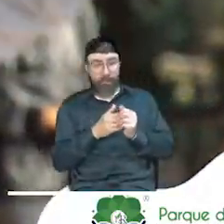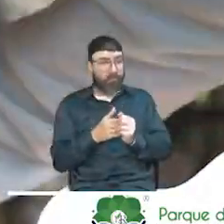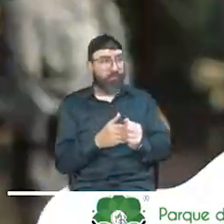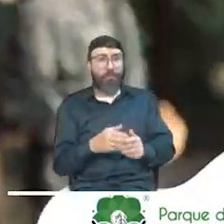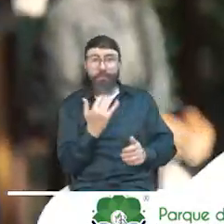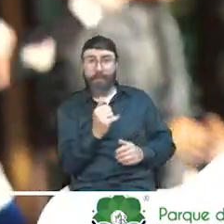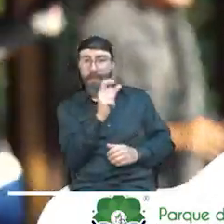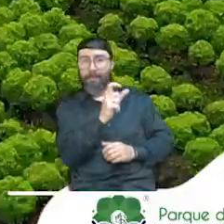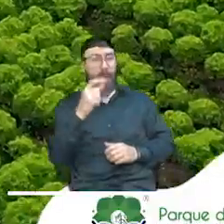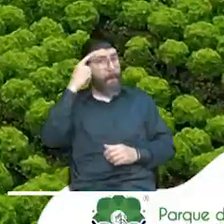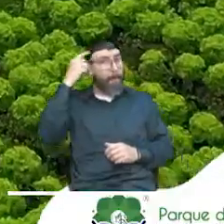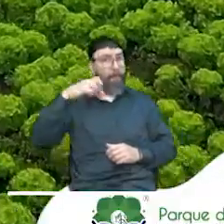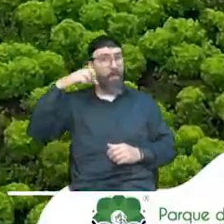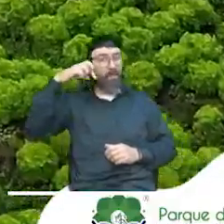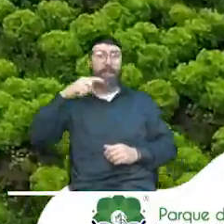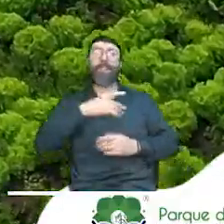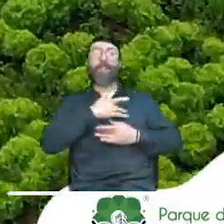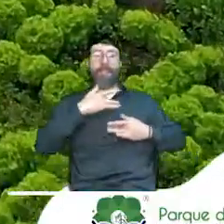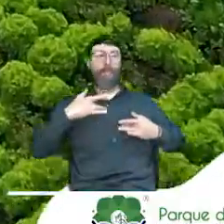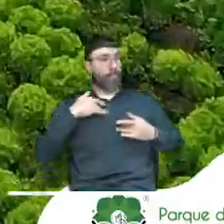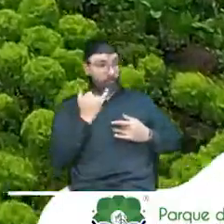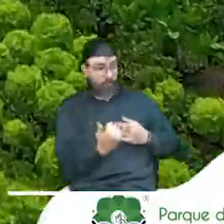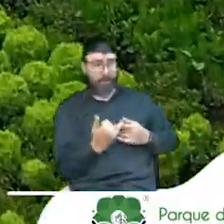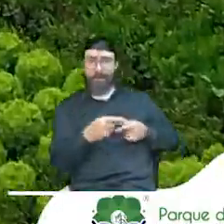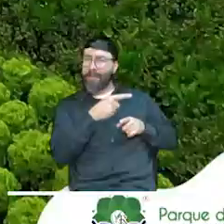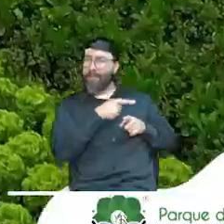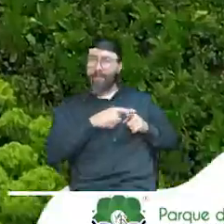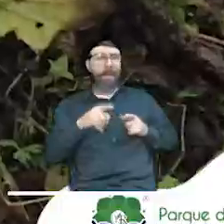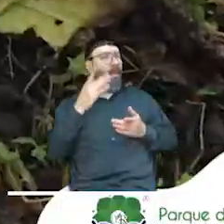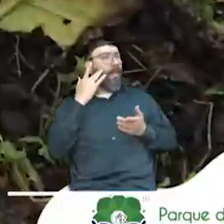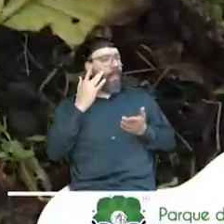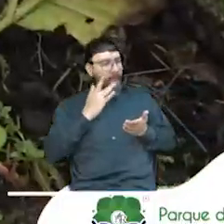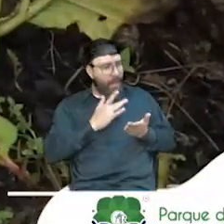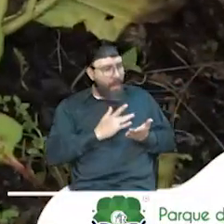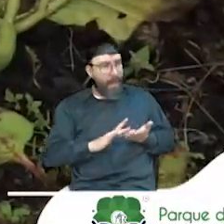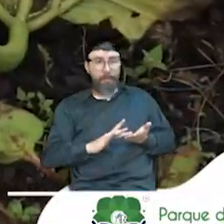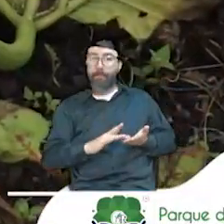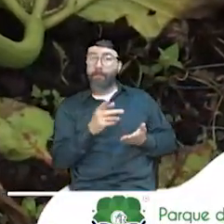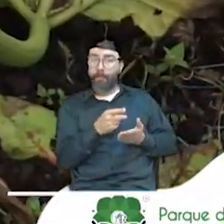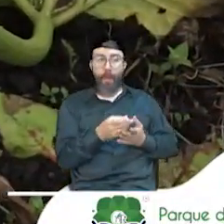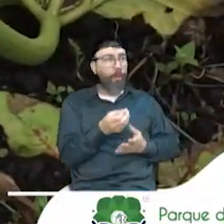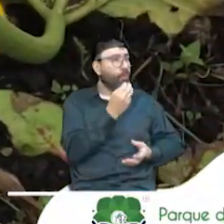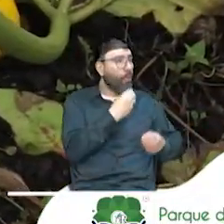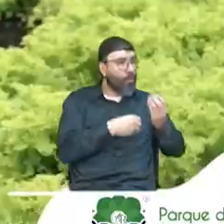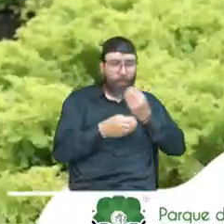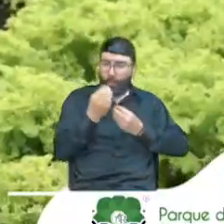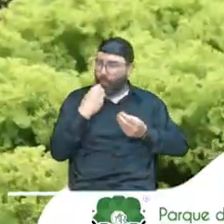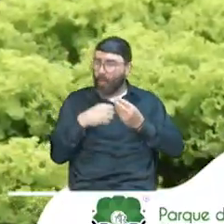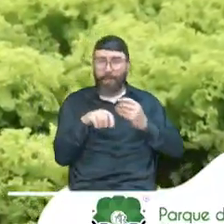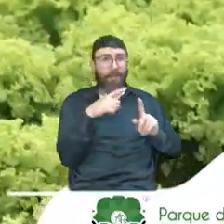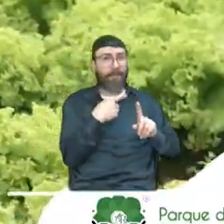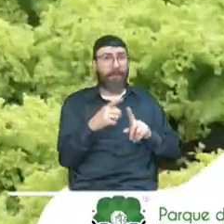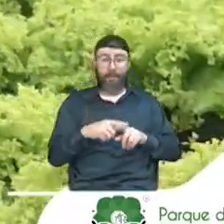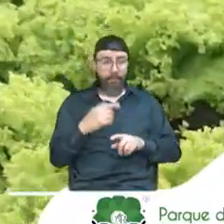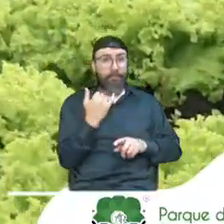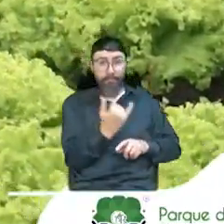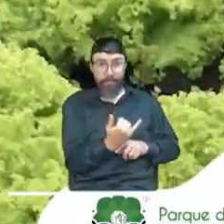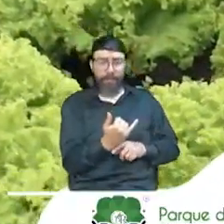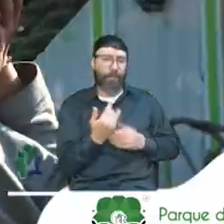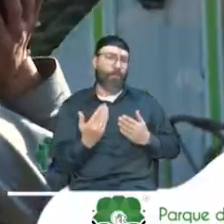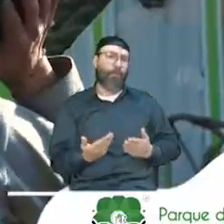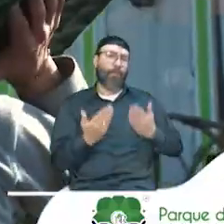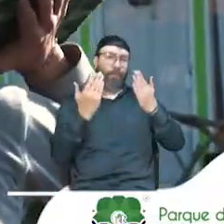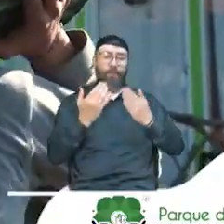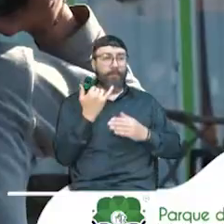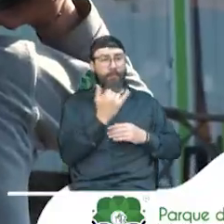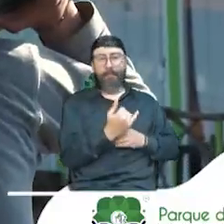de la salud. Vive una semana de desintoxicación, disfrutando la alimentación orgánica de nuestra huerta, cultivada